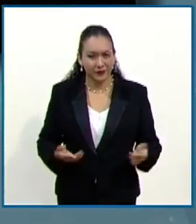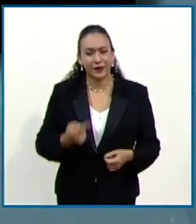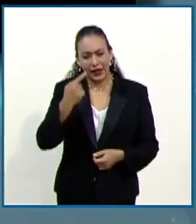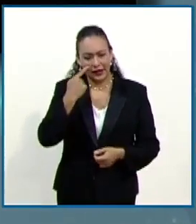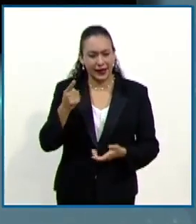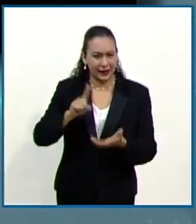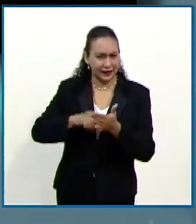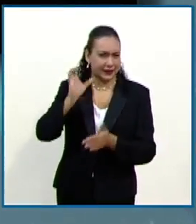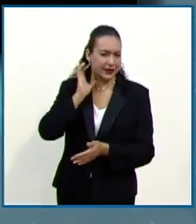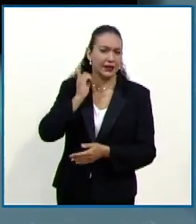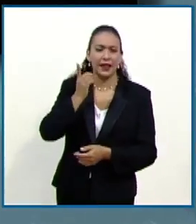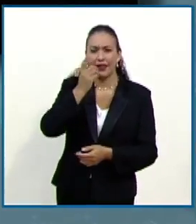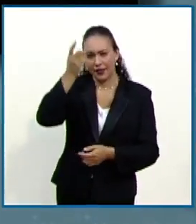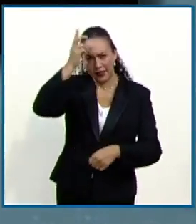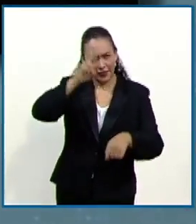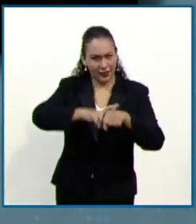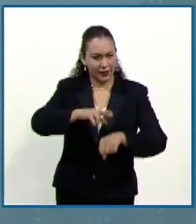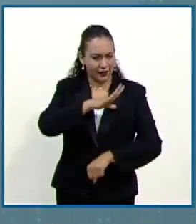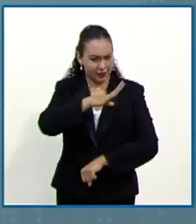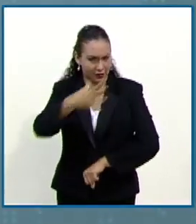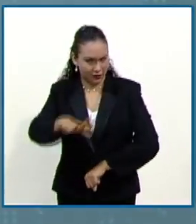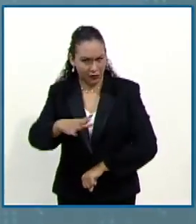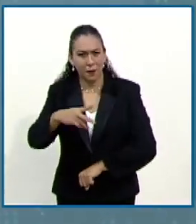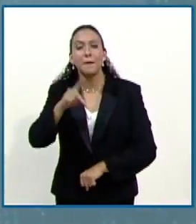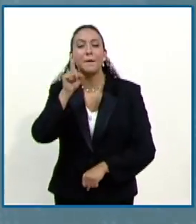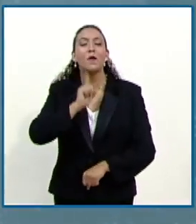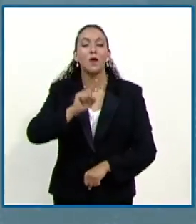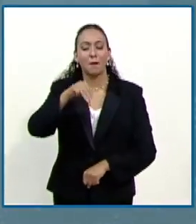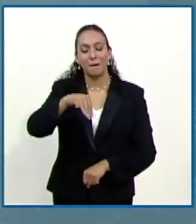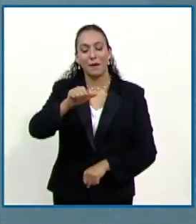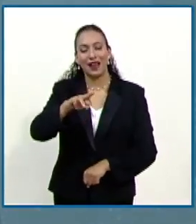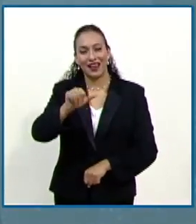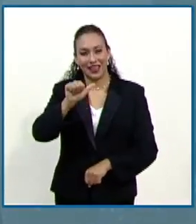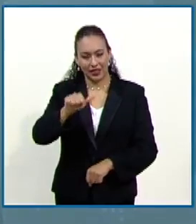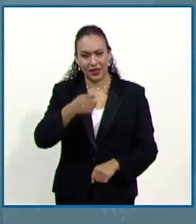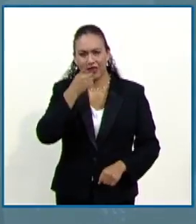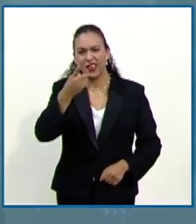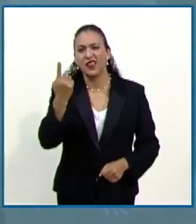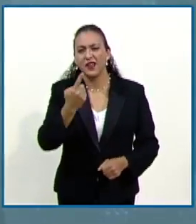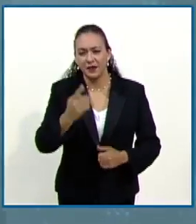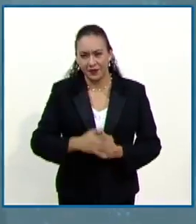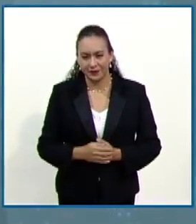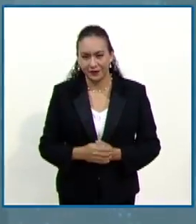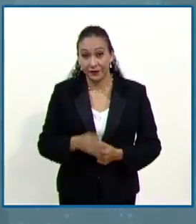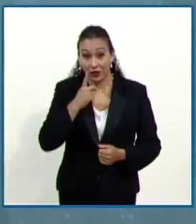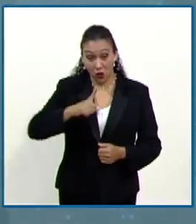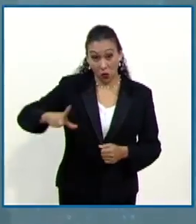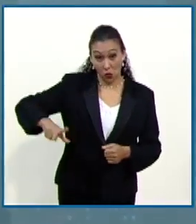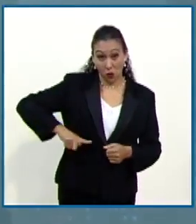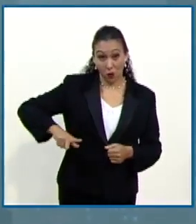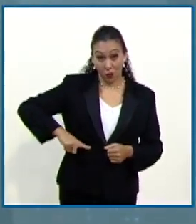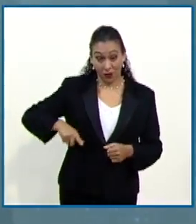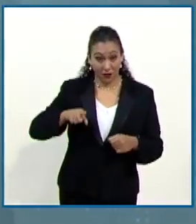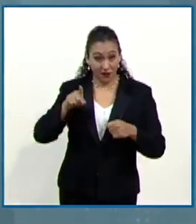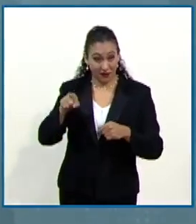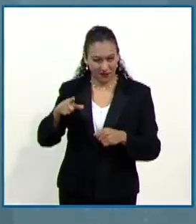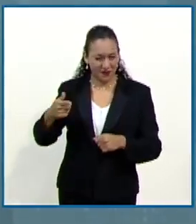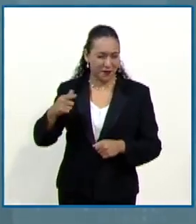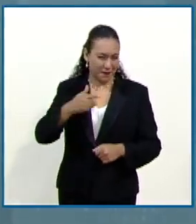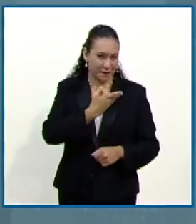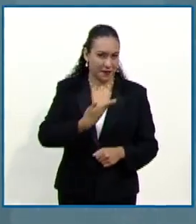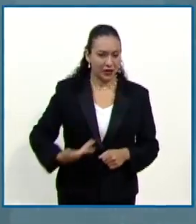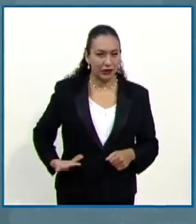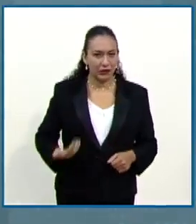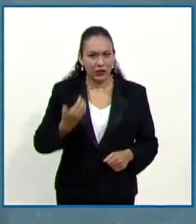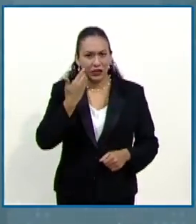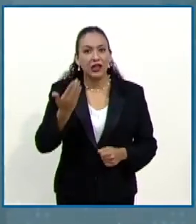advirtió la directora general de México Evalúa, Mariana Campos Villaseñor. Aseguró que el gobierno federal pretende concentrar